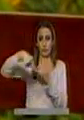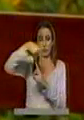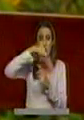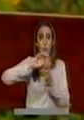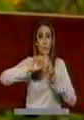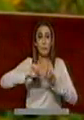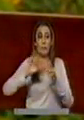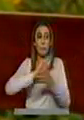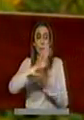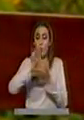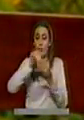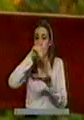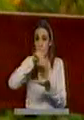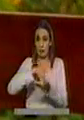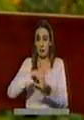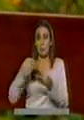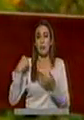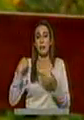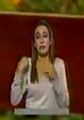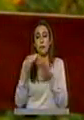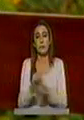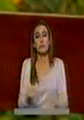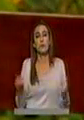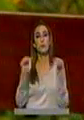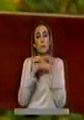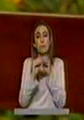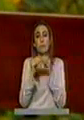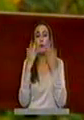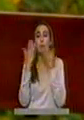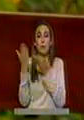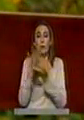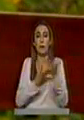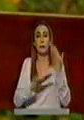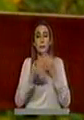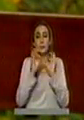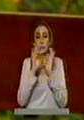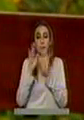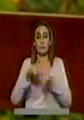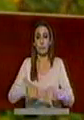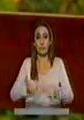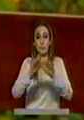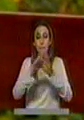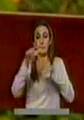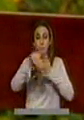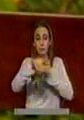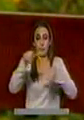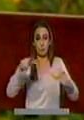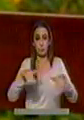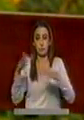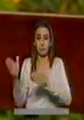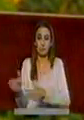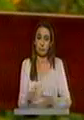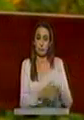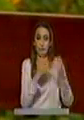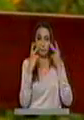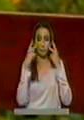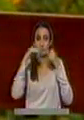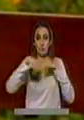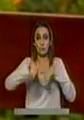Manabí tenemos mucho que explorar y dar a conocer a los locales y mucho más a los